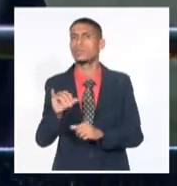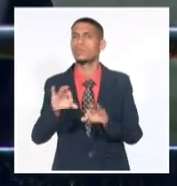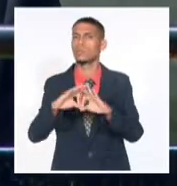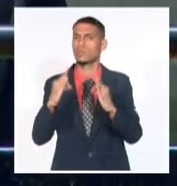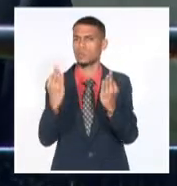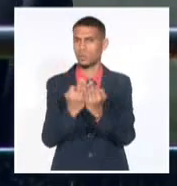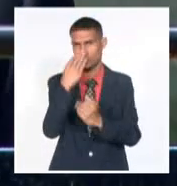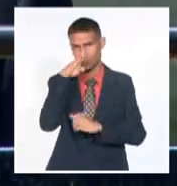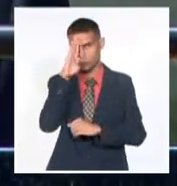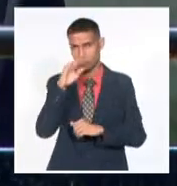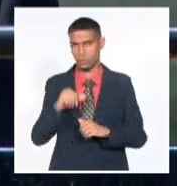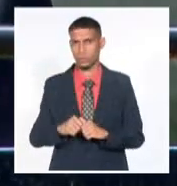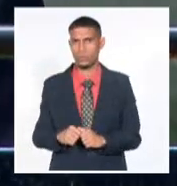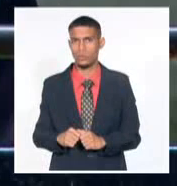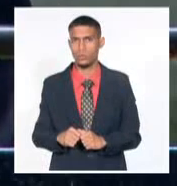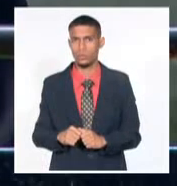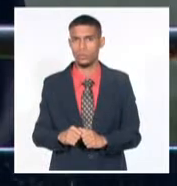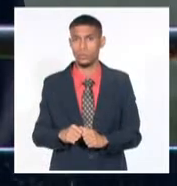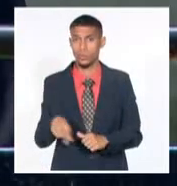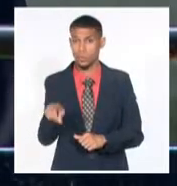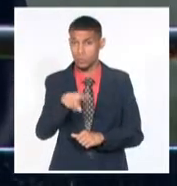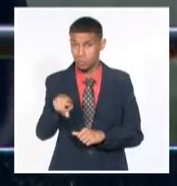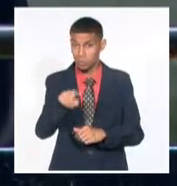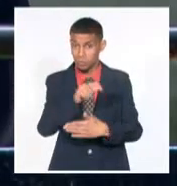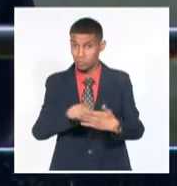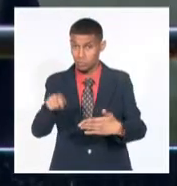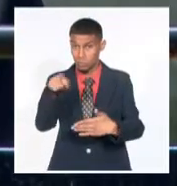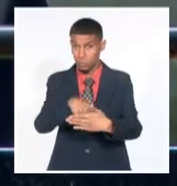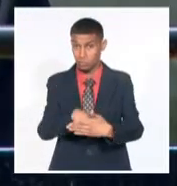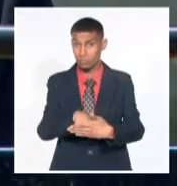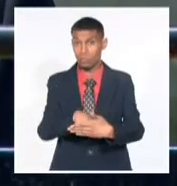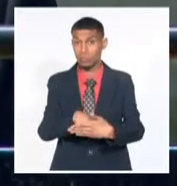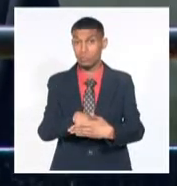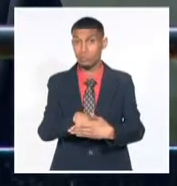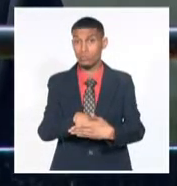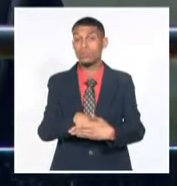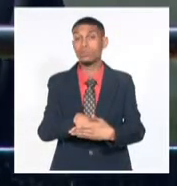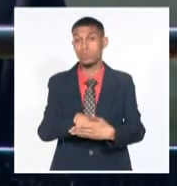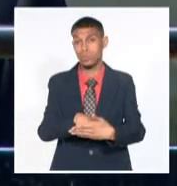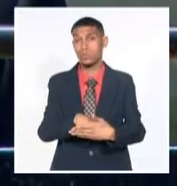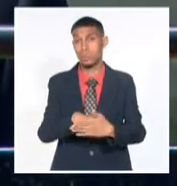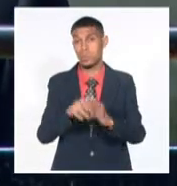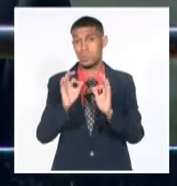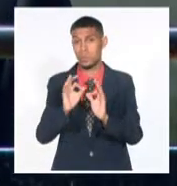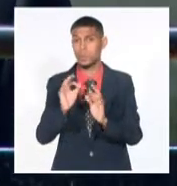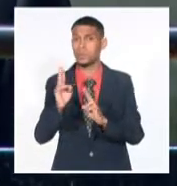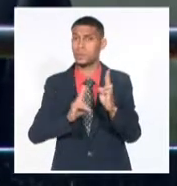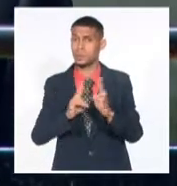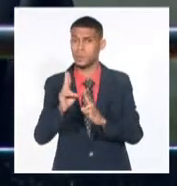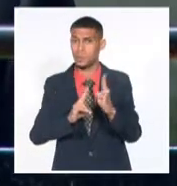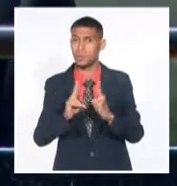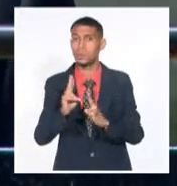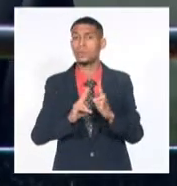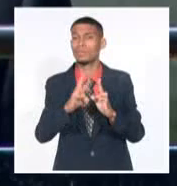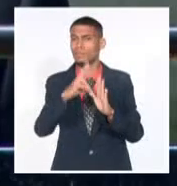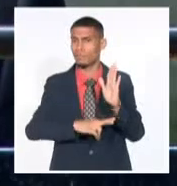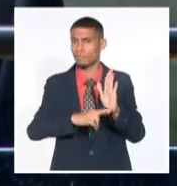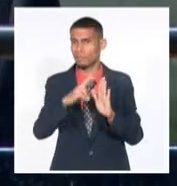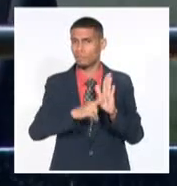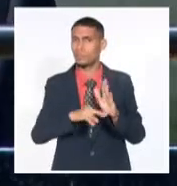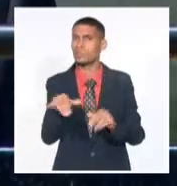cubana. Su voto a favor del proyecto de resolución presentado será también